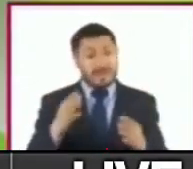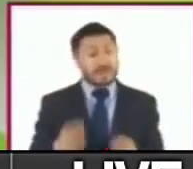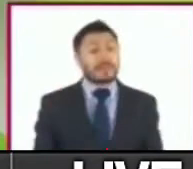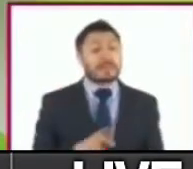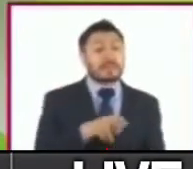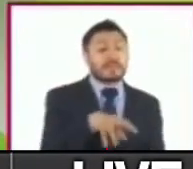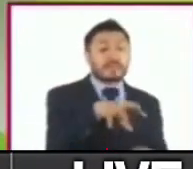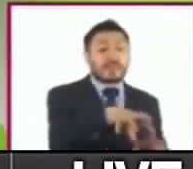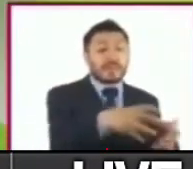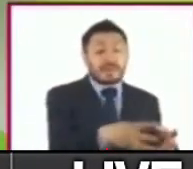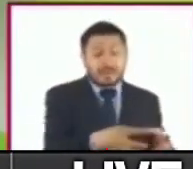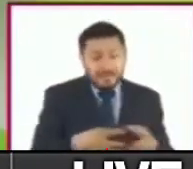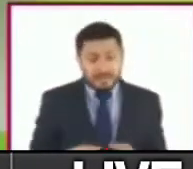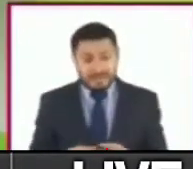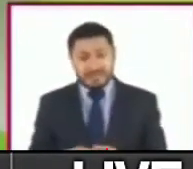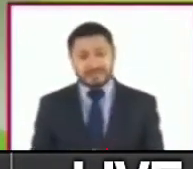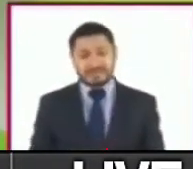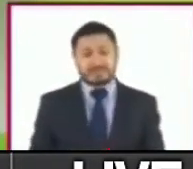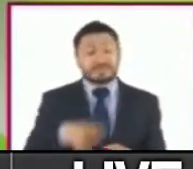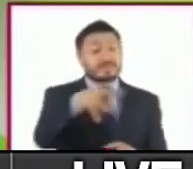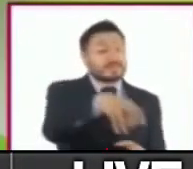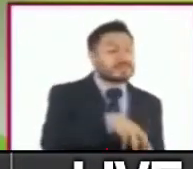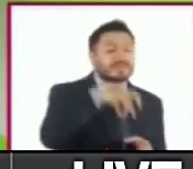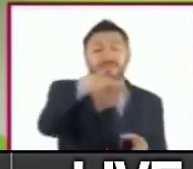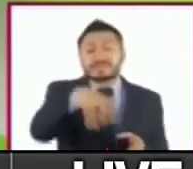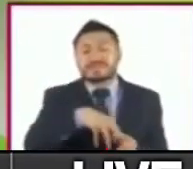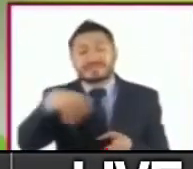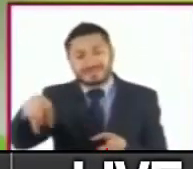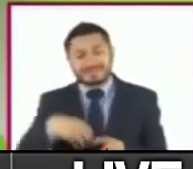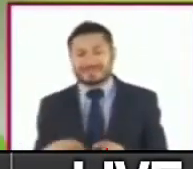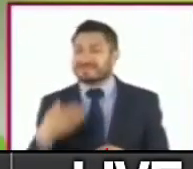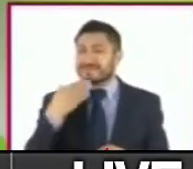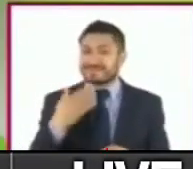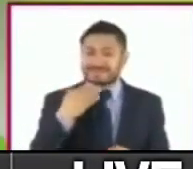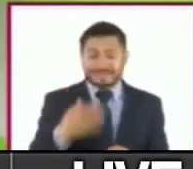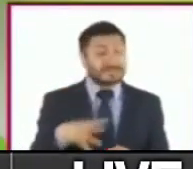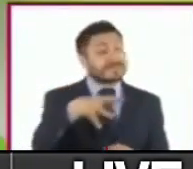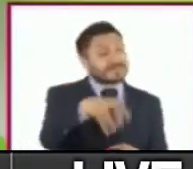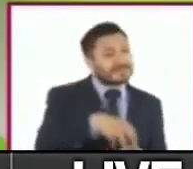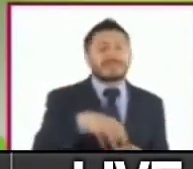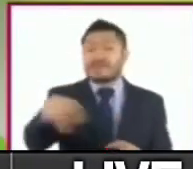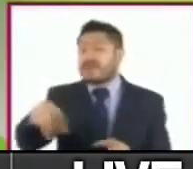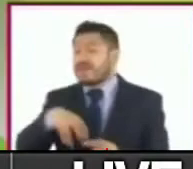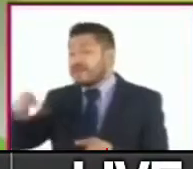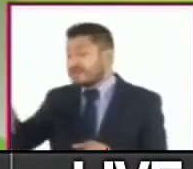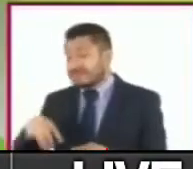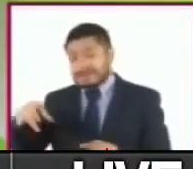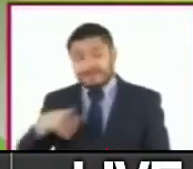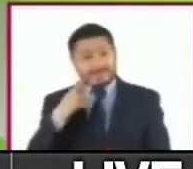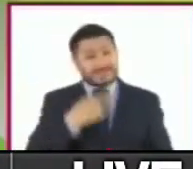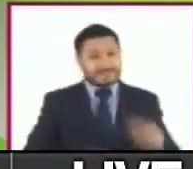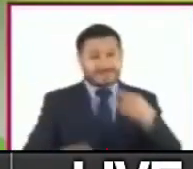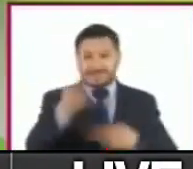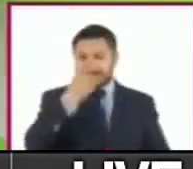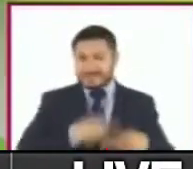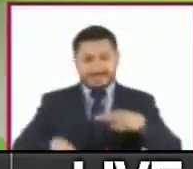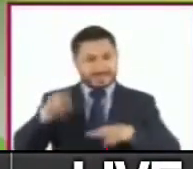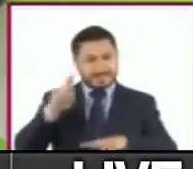material? Me falta uno. Muy bien. Vamos por nuestro material, chicos, y regresamos.